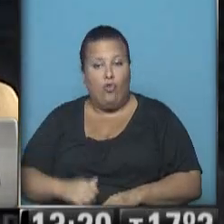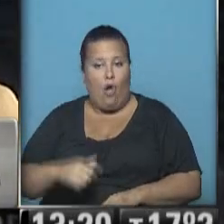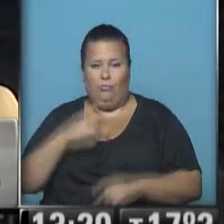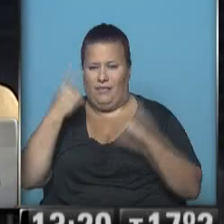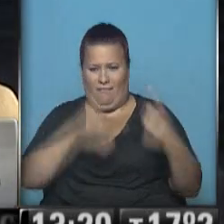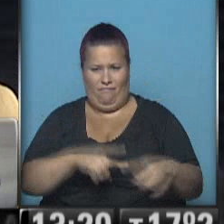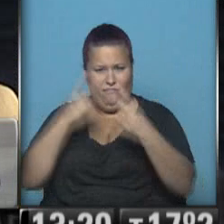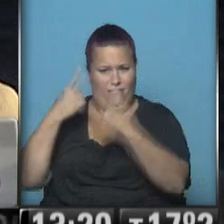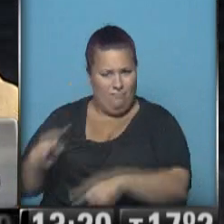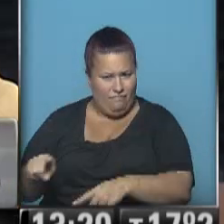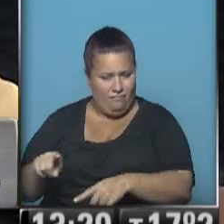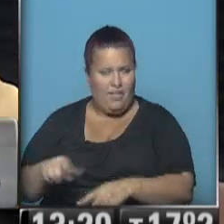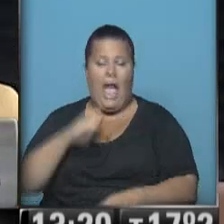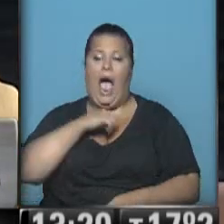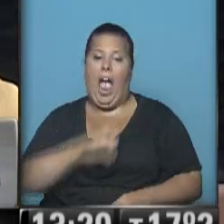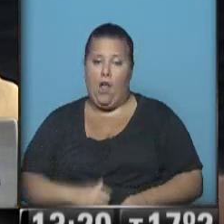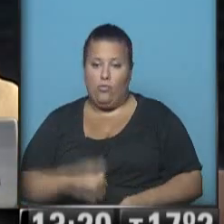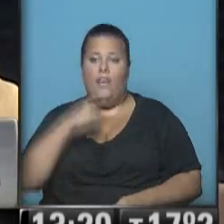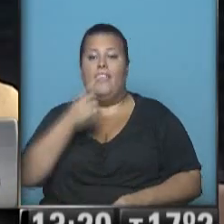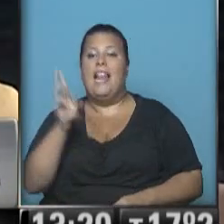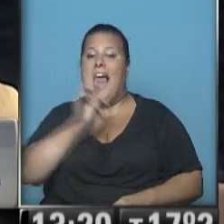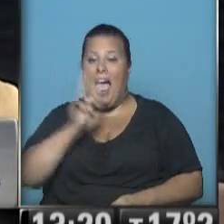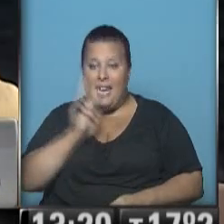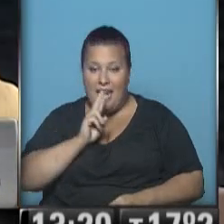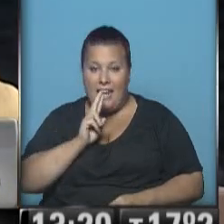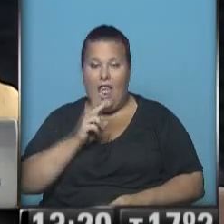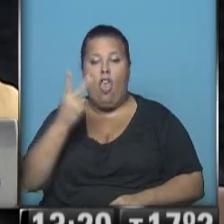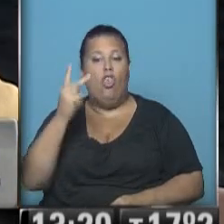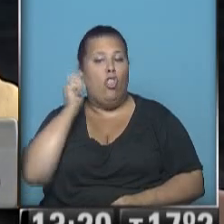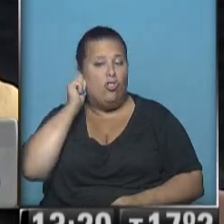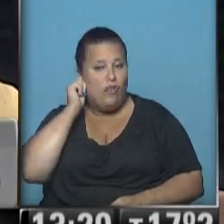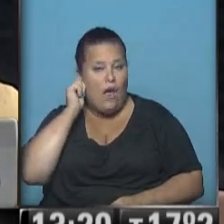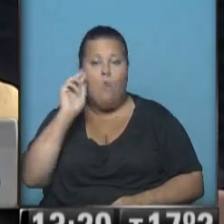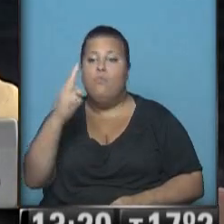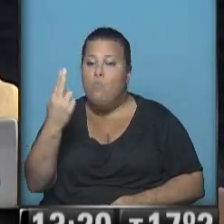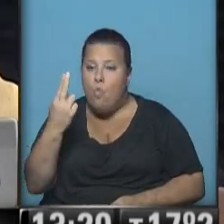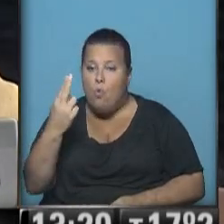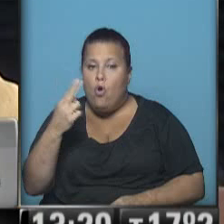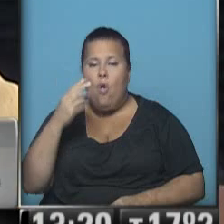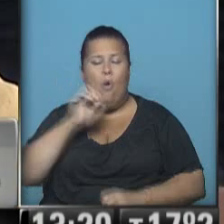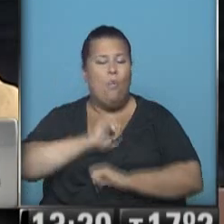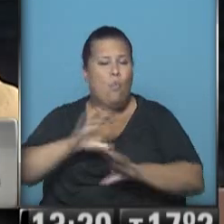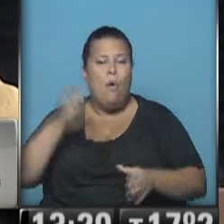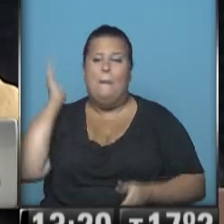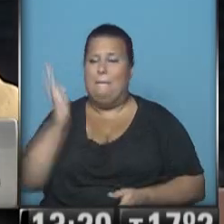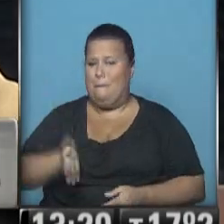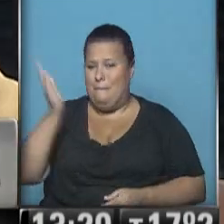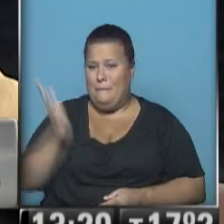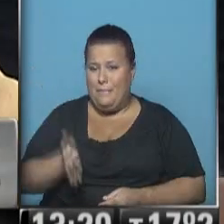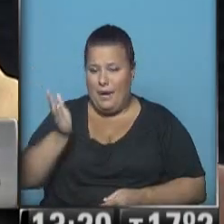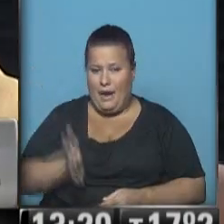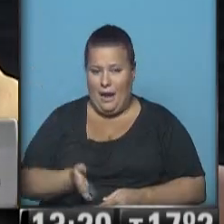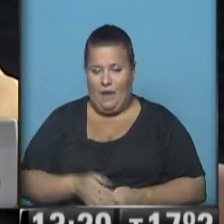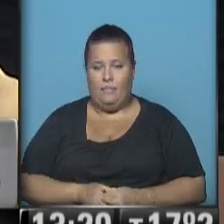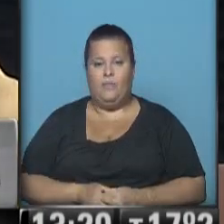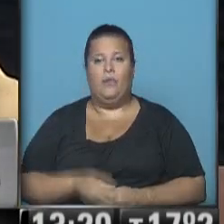totalmente distinto en la autopsia dice que la nena de 2 años muere salvajemente golpeada